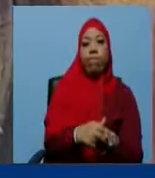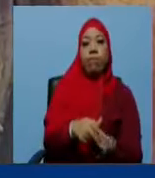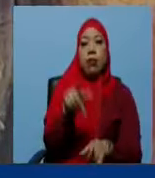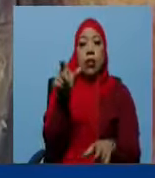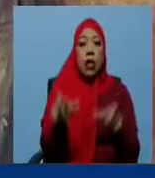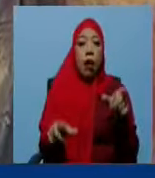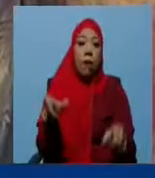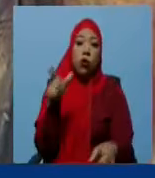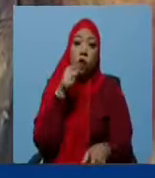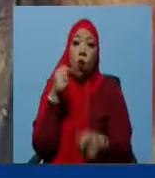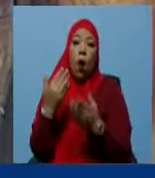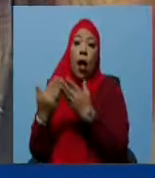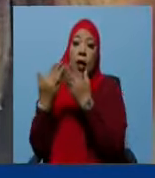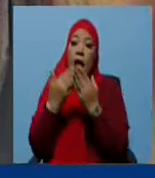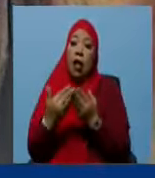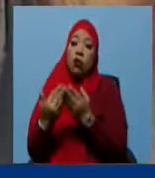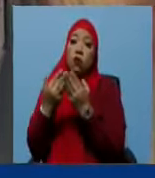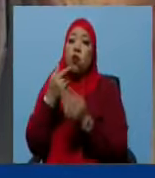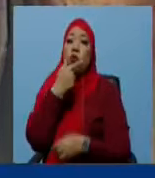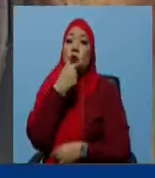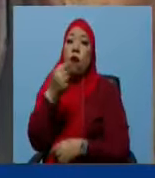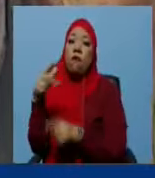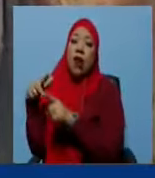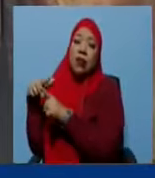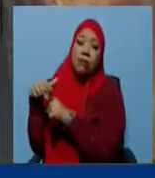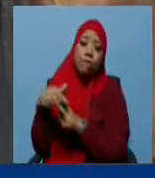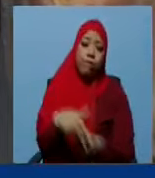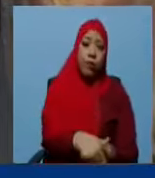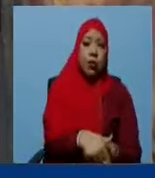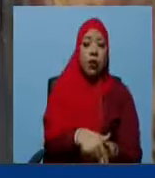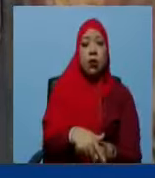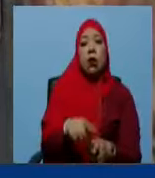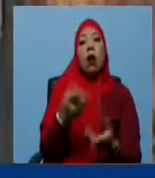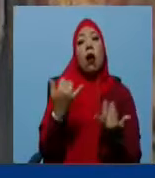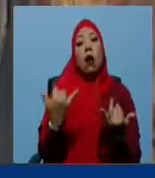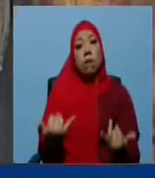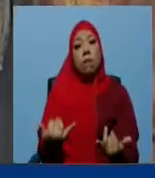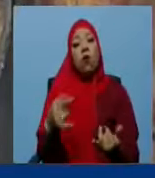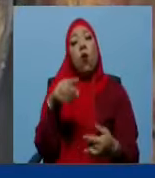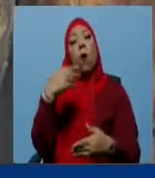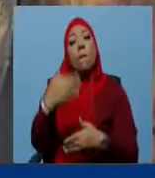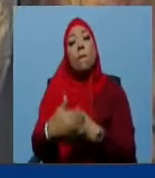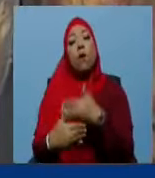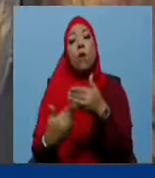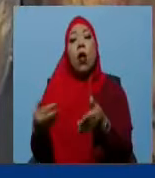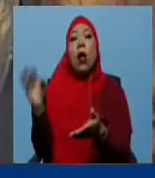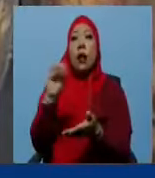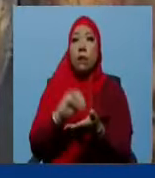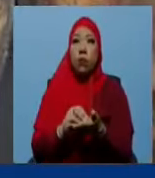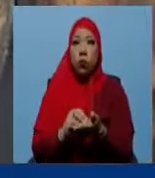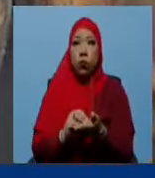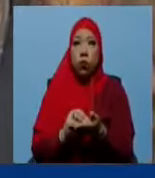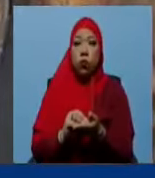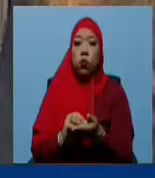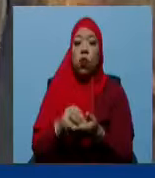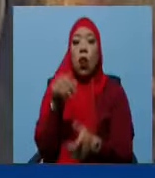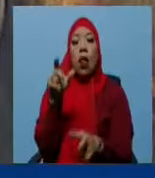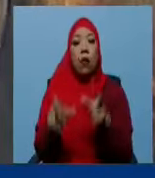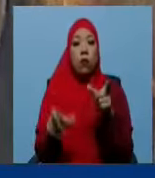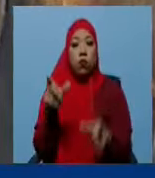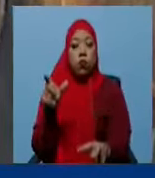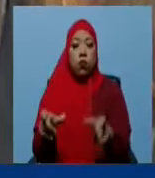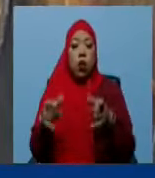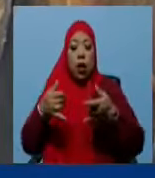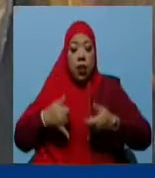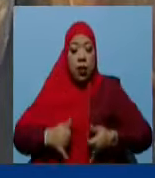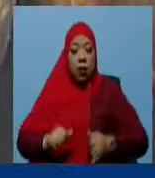propia destrucción. Pero después remató una frase que poco repetimos. La esclavitud es